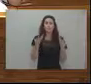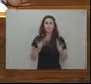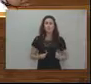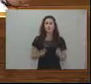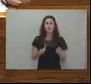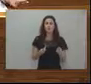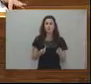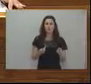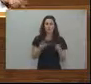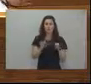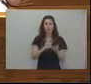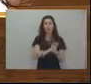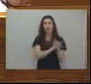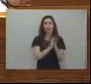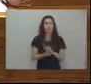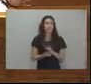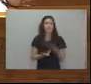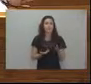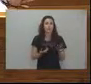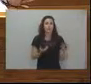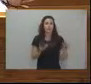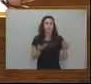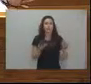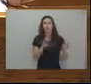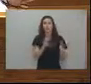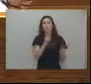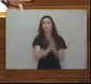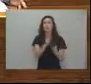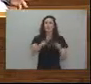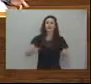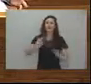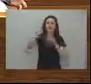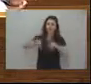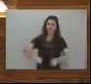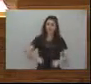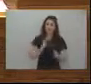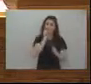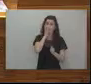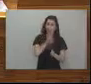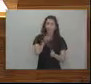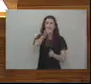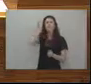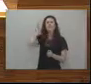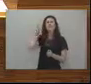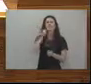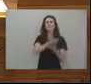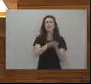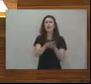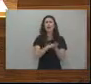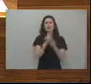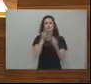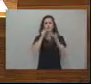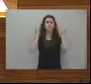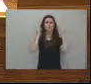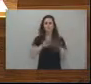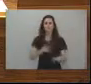Y sobre todo el cambio de actitud, porque ahora todo el mundo habla de retorno de talento, cuando hace unos años se hablaba de viviendas urbanas, como hacía el Gobierno de Álvarez